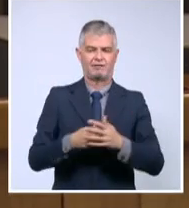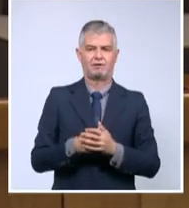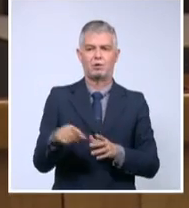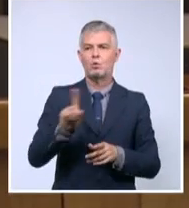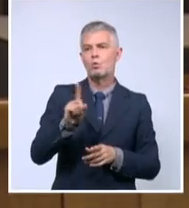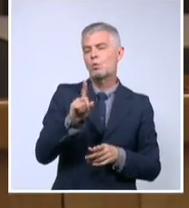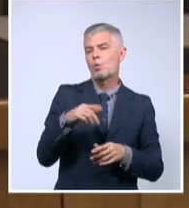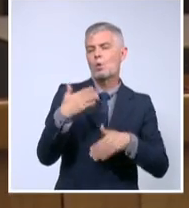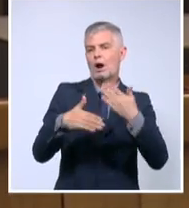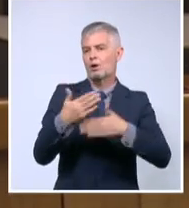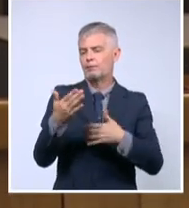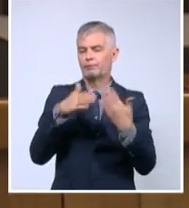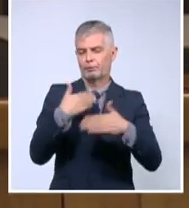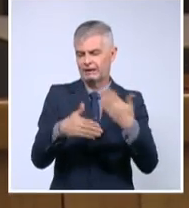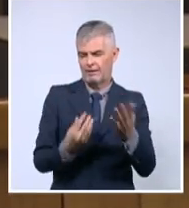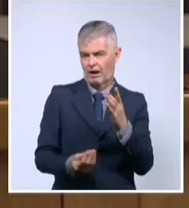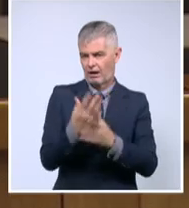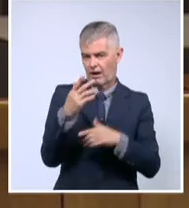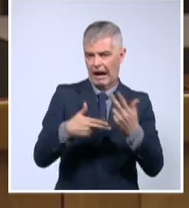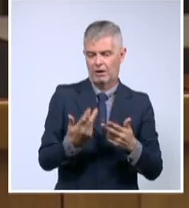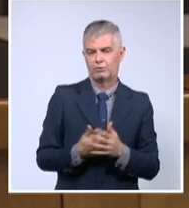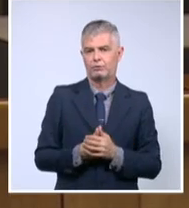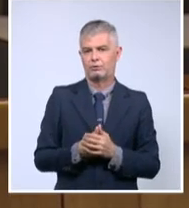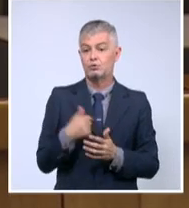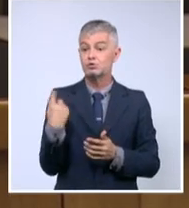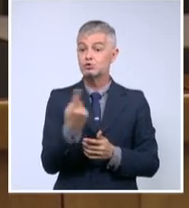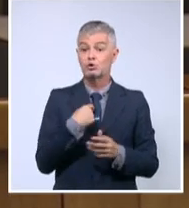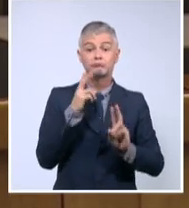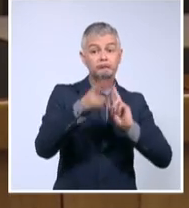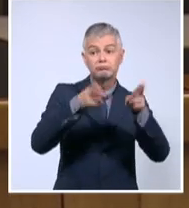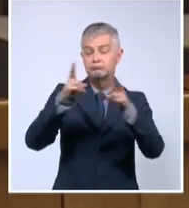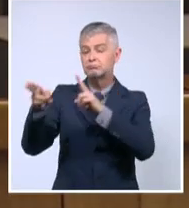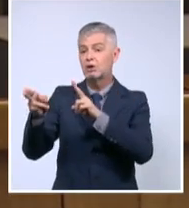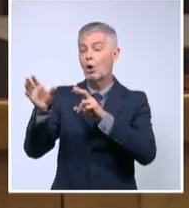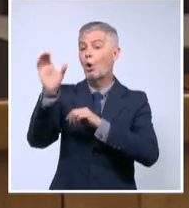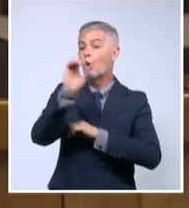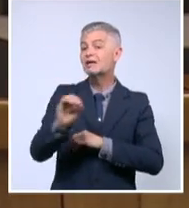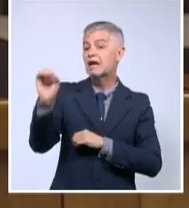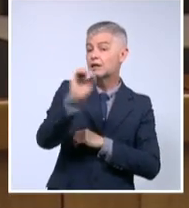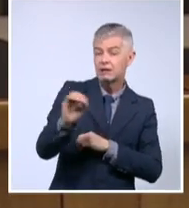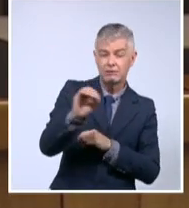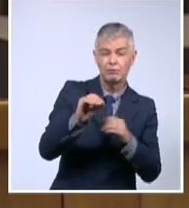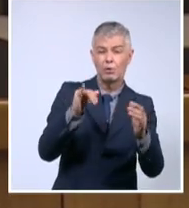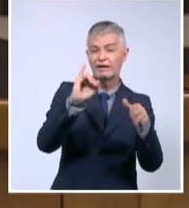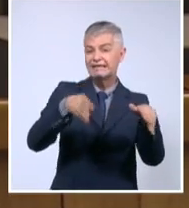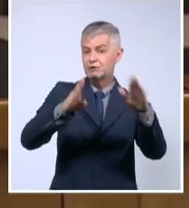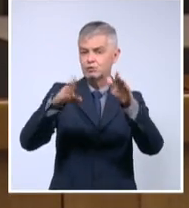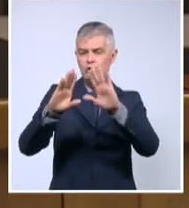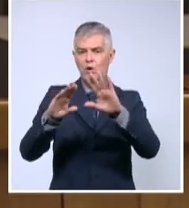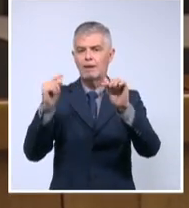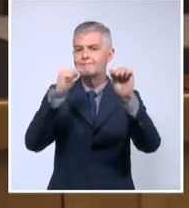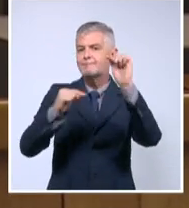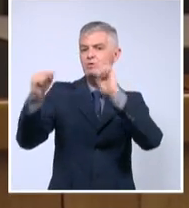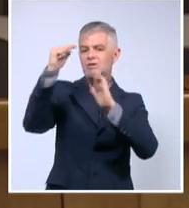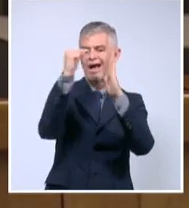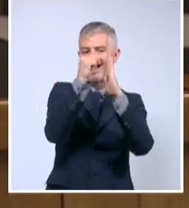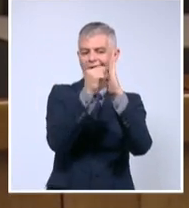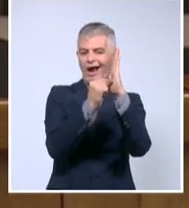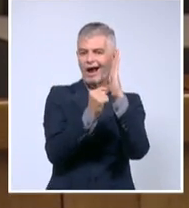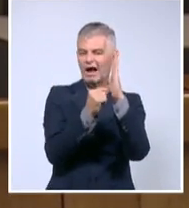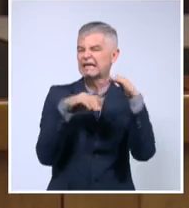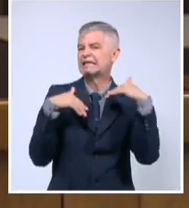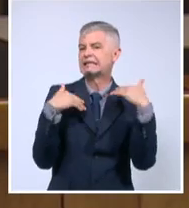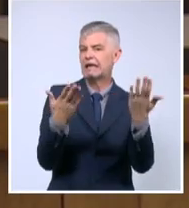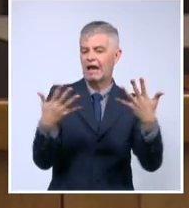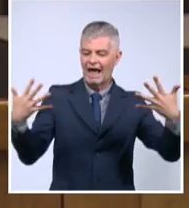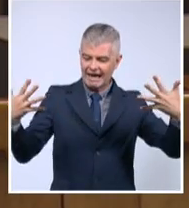posible. Hemos orientado y exigimos que los organismos y las instituciones tengan como prioridades en sus agendas el vínculo